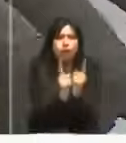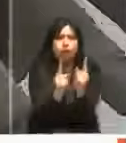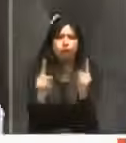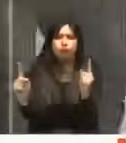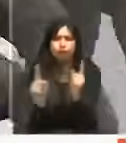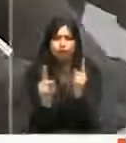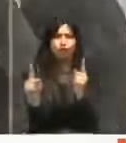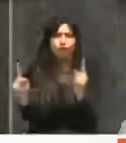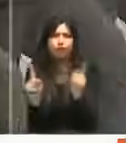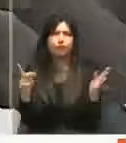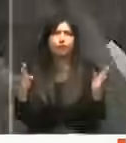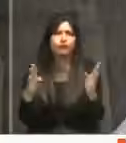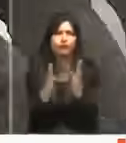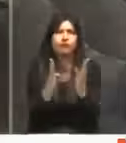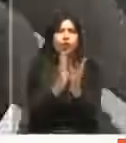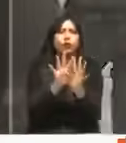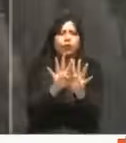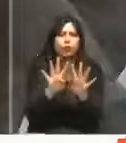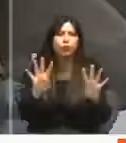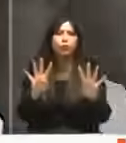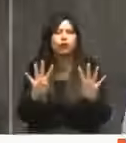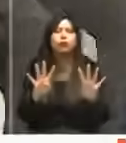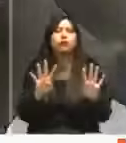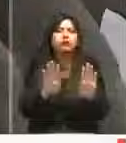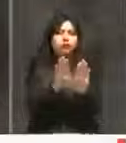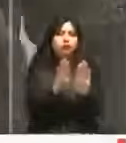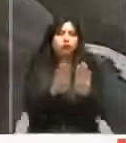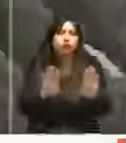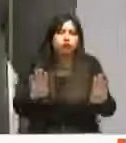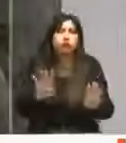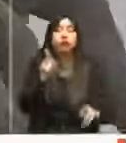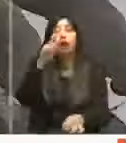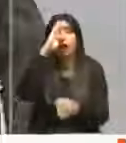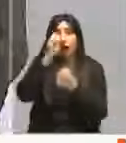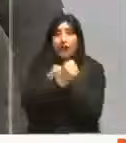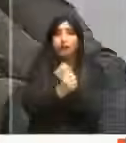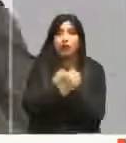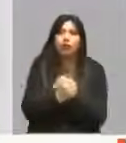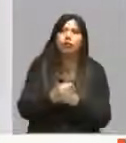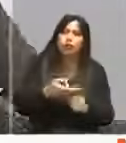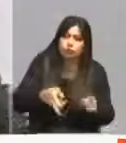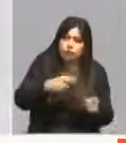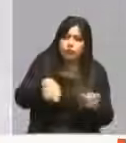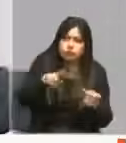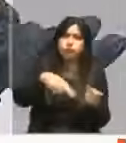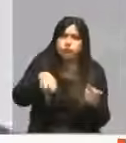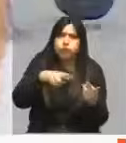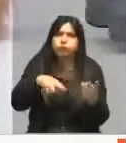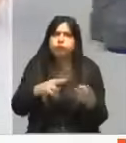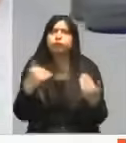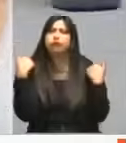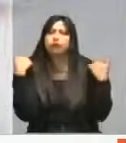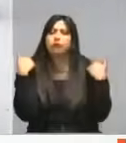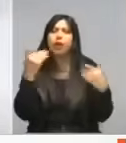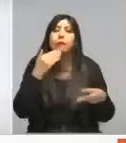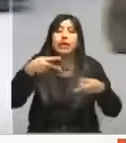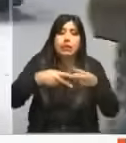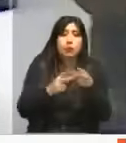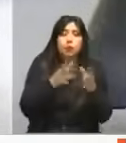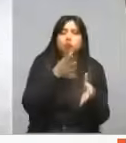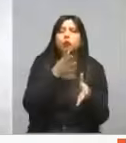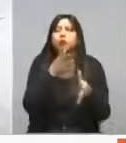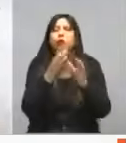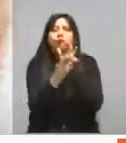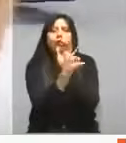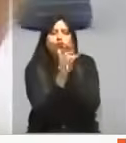para este 19 de septiembre. Carabineros repasa sus pasos, prepara sus instrumentos a solo horas de conmemorar el Día de las Glorias